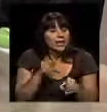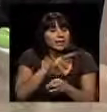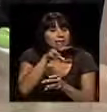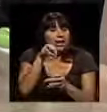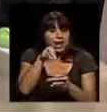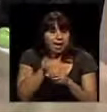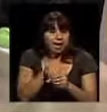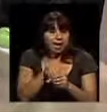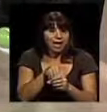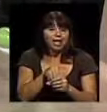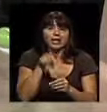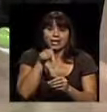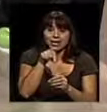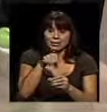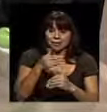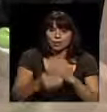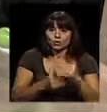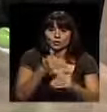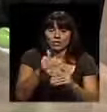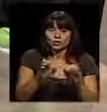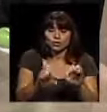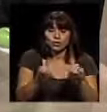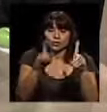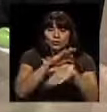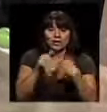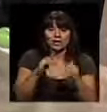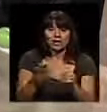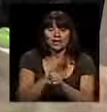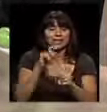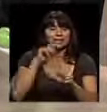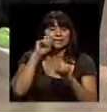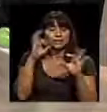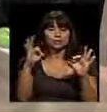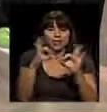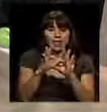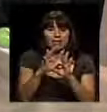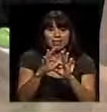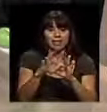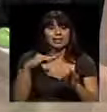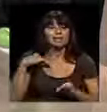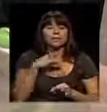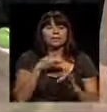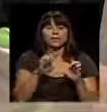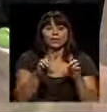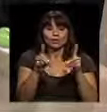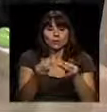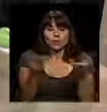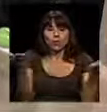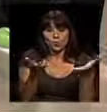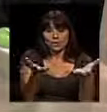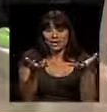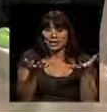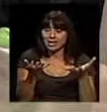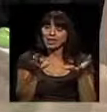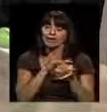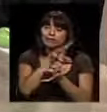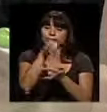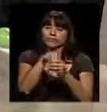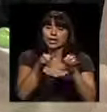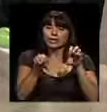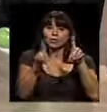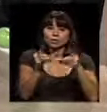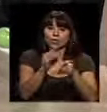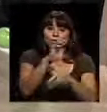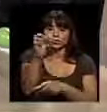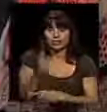este proceso de la educación integral de la sexualidad que el Ministerio de Educación Pública desea plantear como parte de la educación